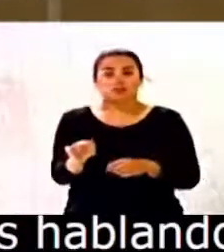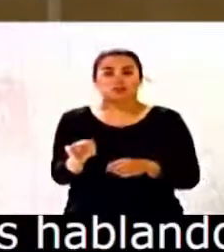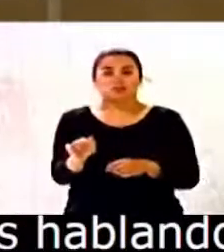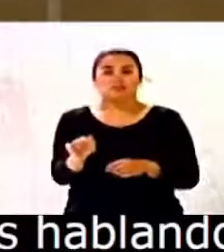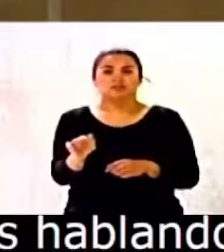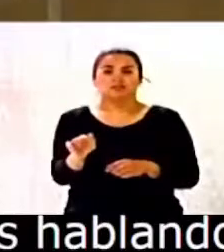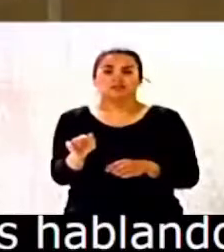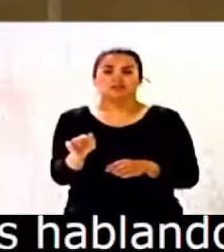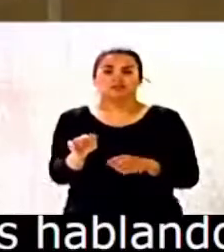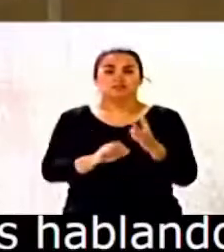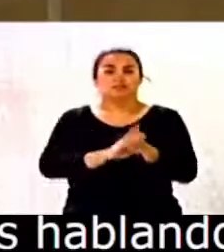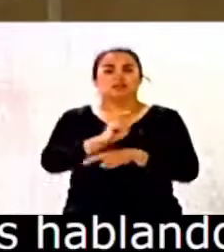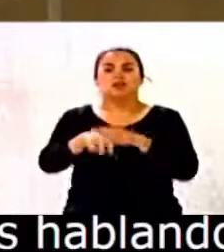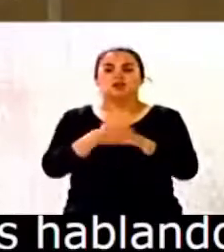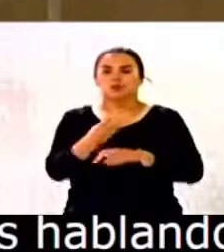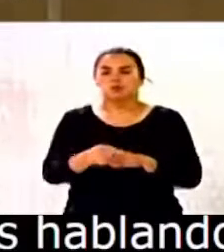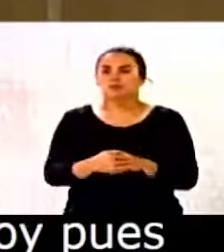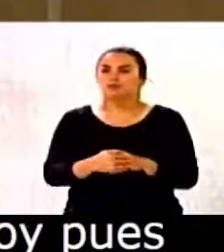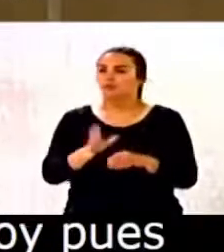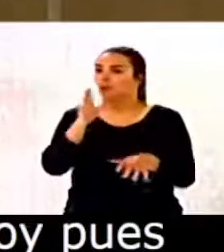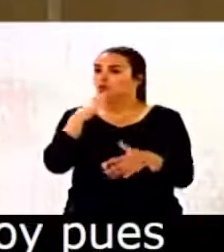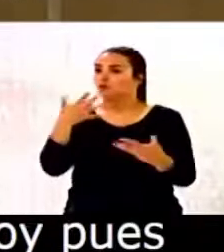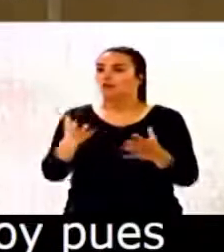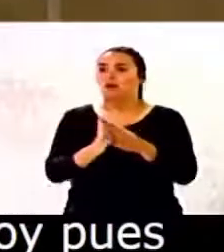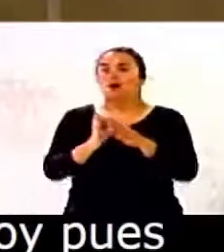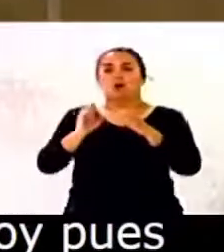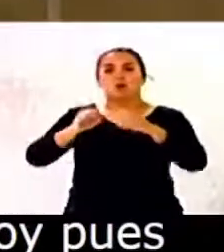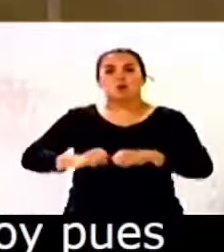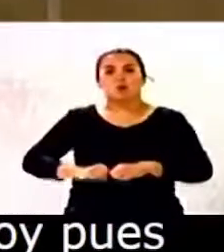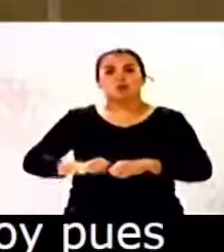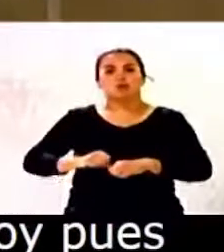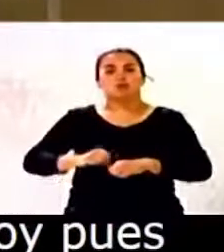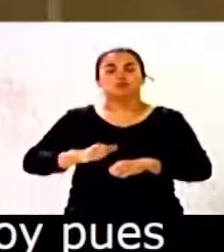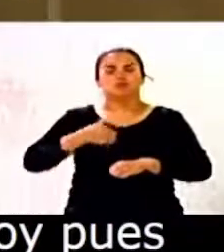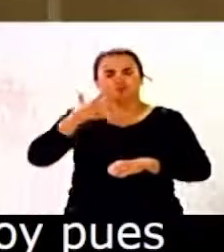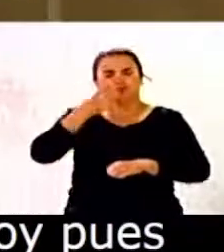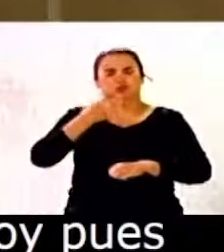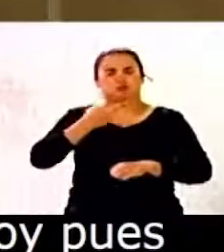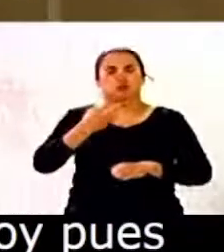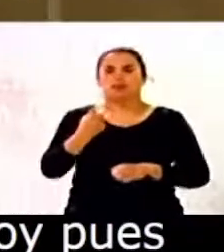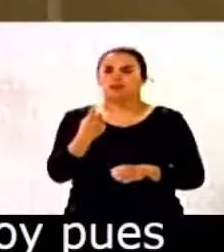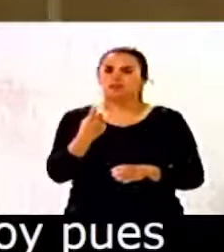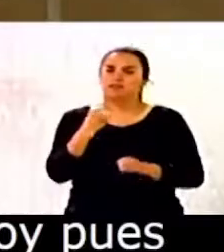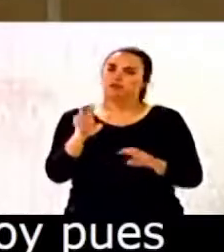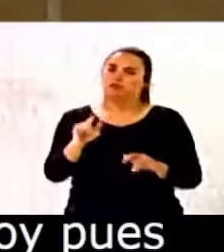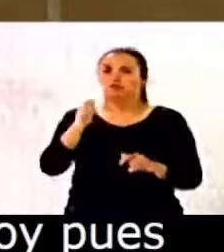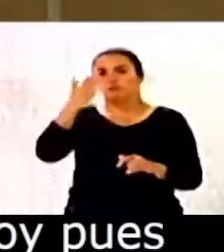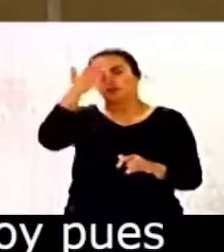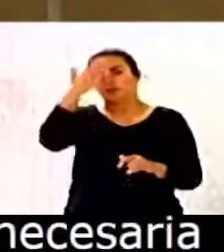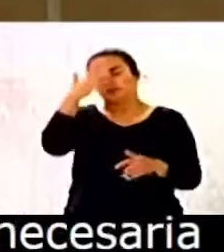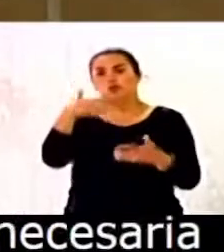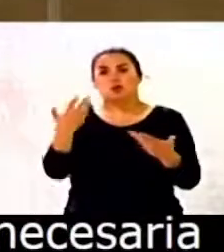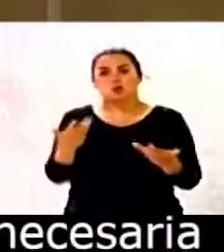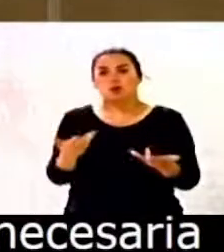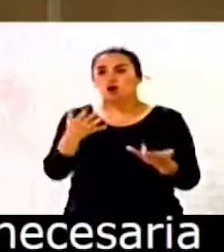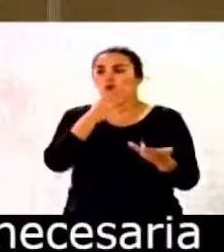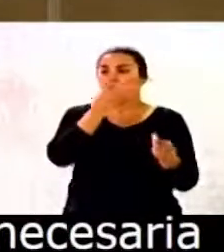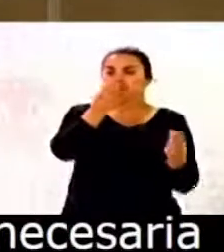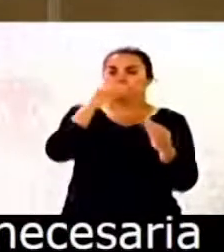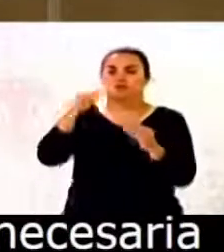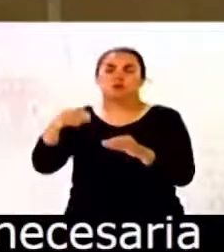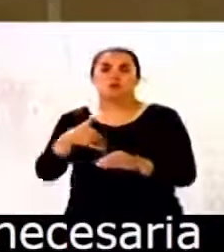pues renovamos. La actualización del acuerdo entendemos que es necesaria, fundamentalmente por los traspasos de funciones